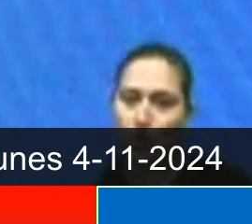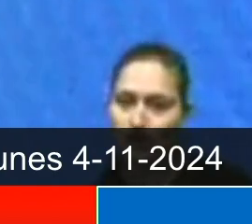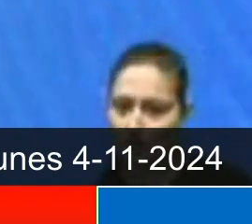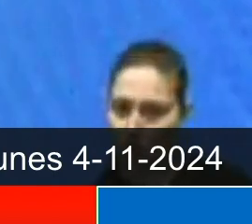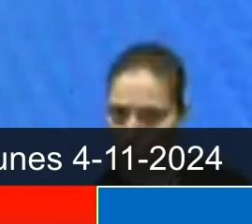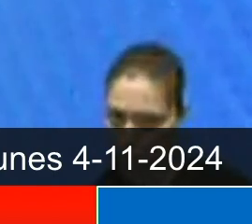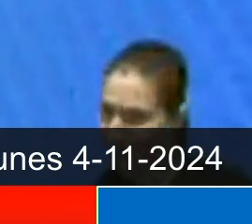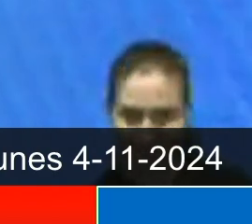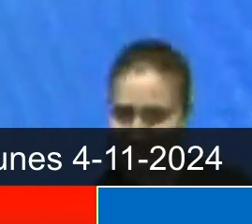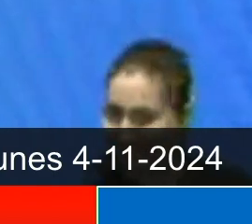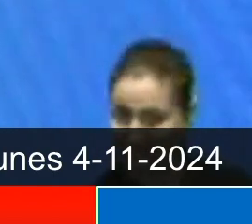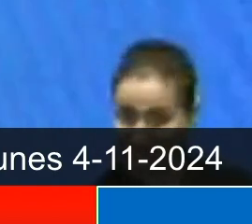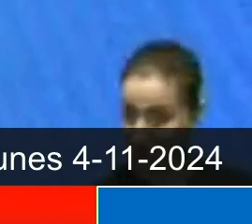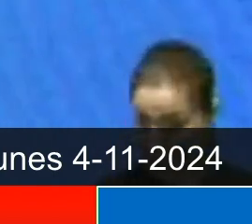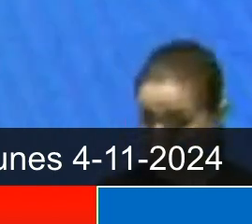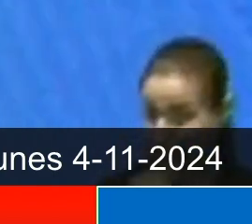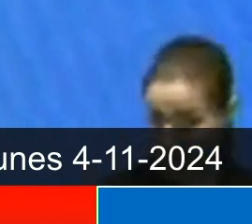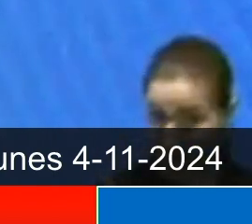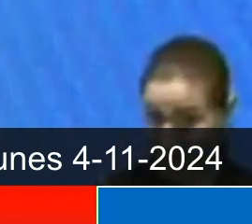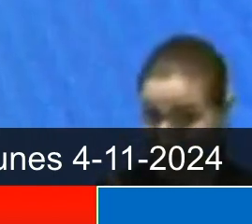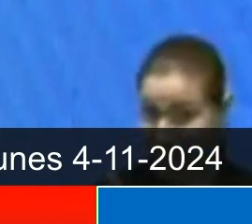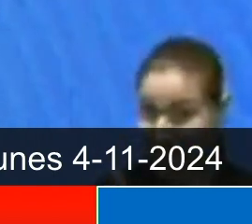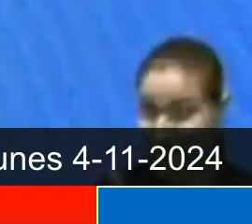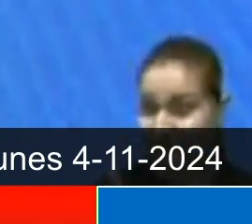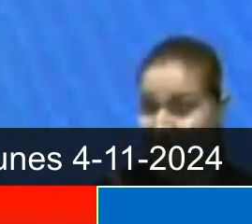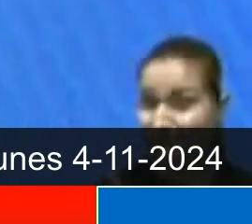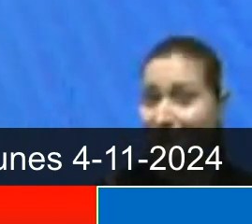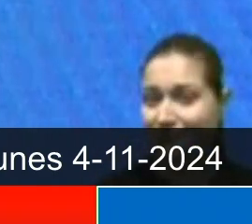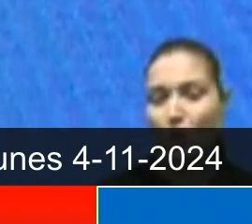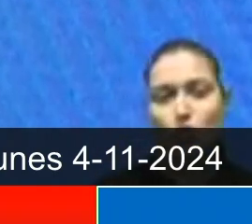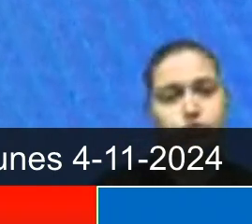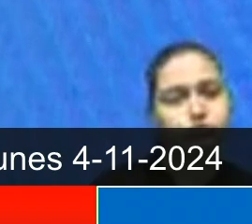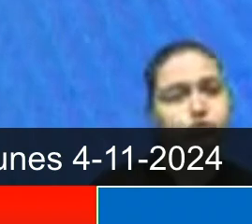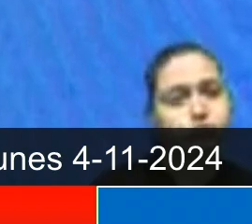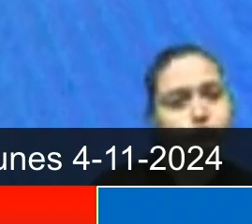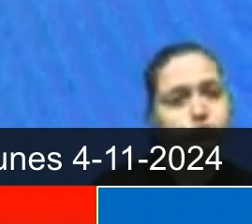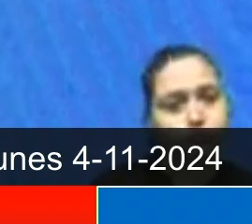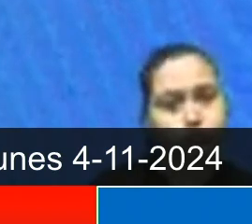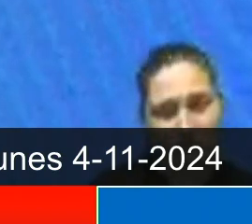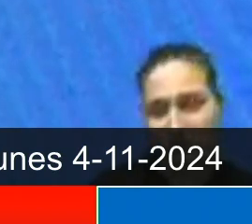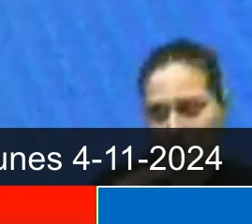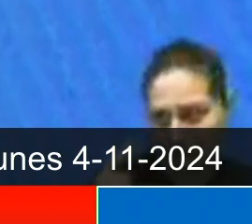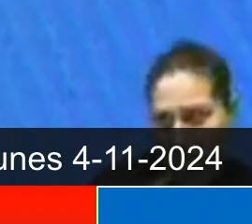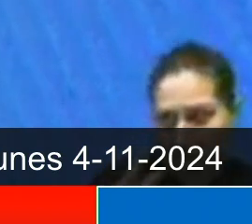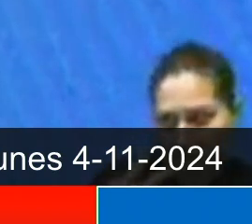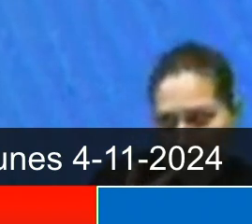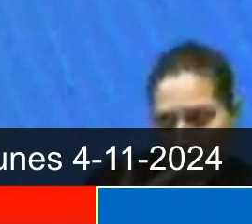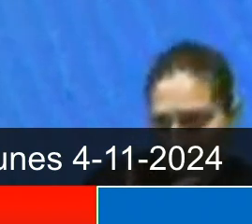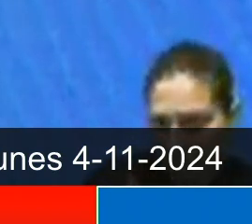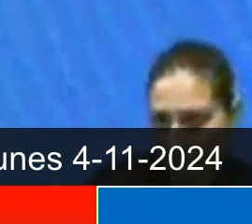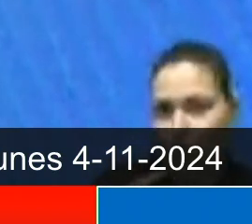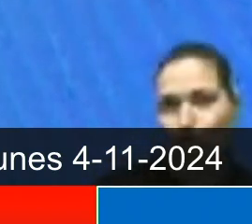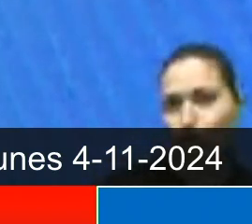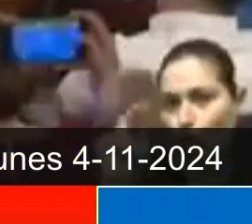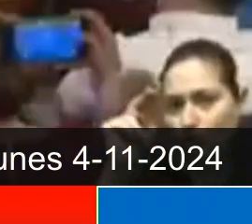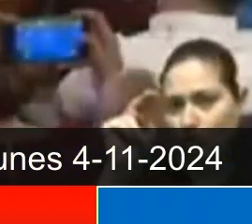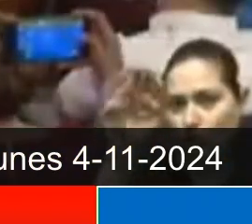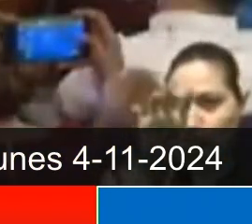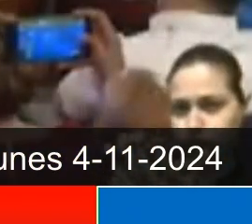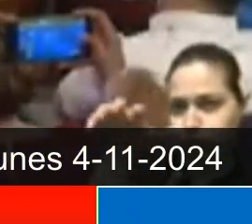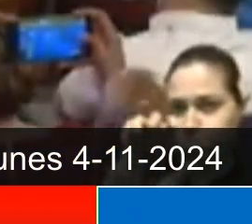sino que también hay una perturbación que se mantuvo durante varios días en el